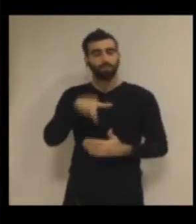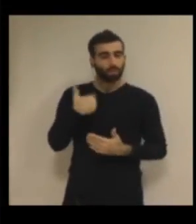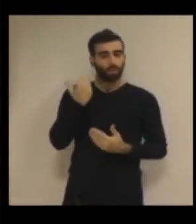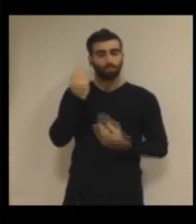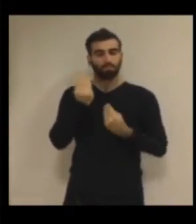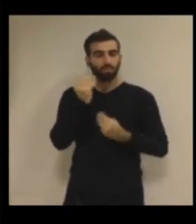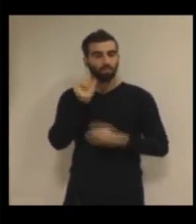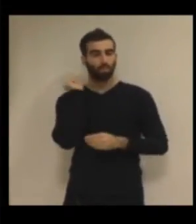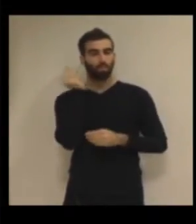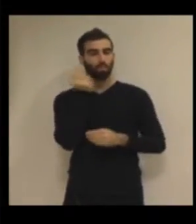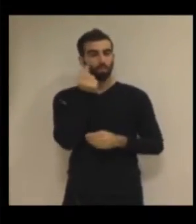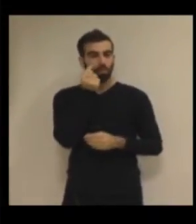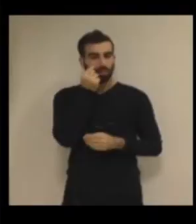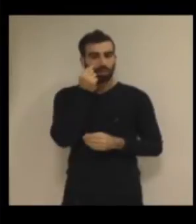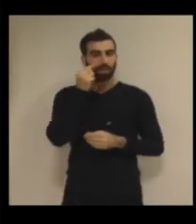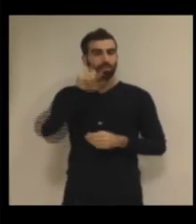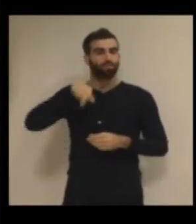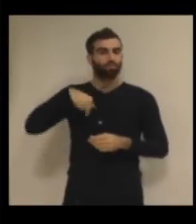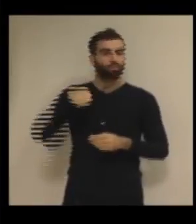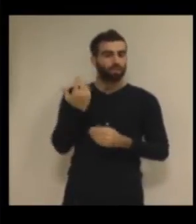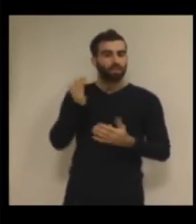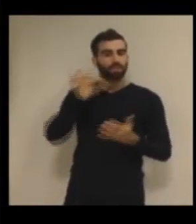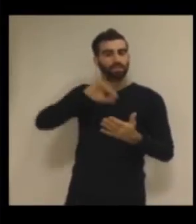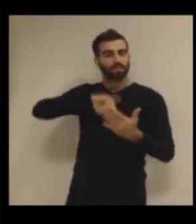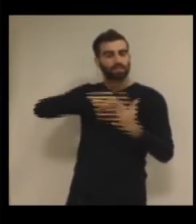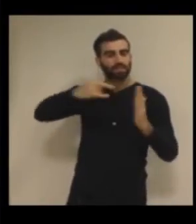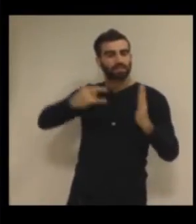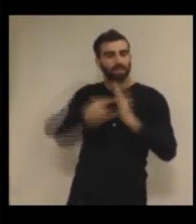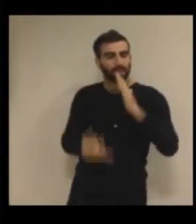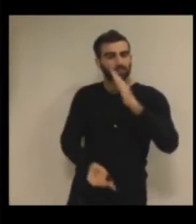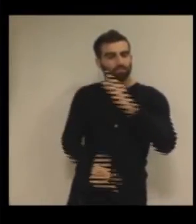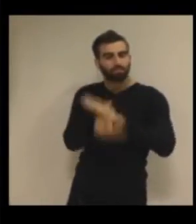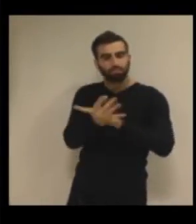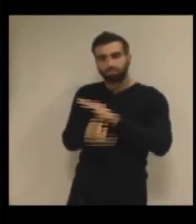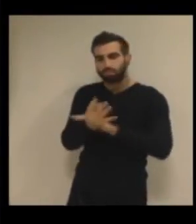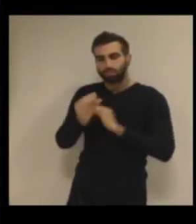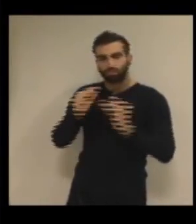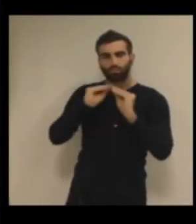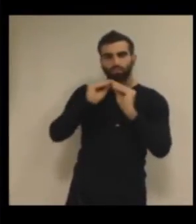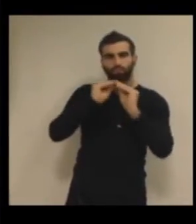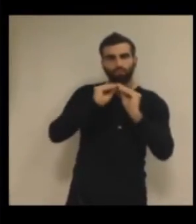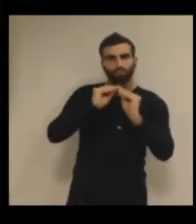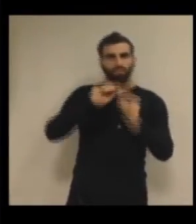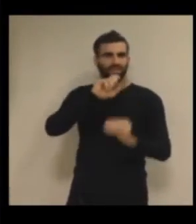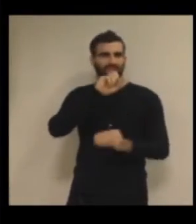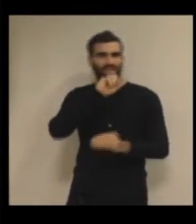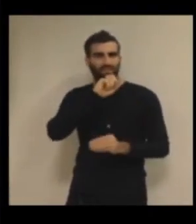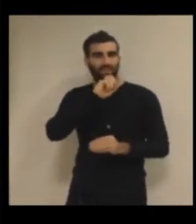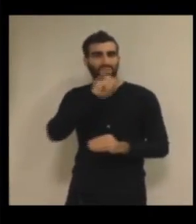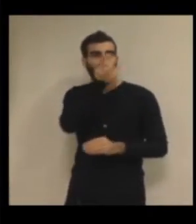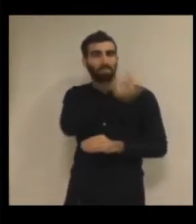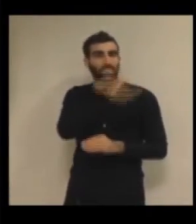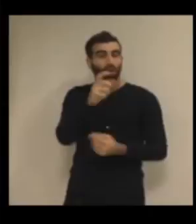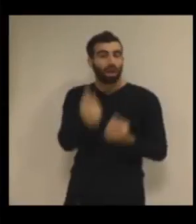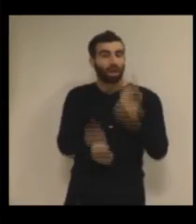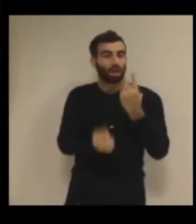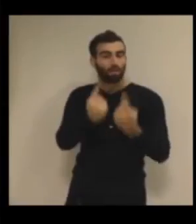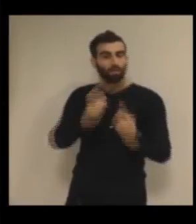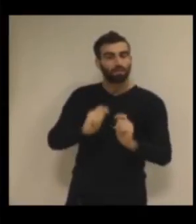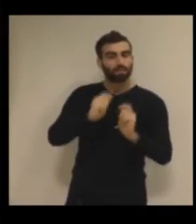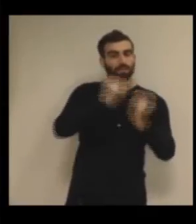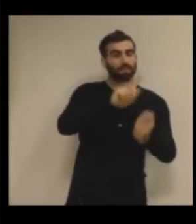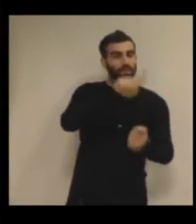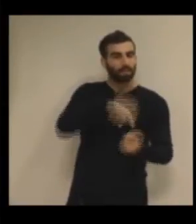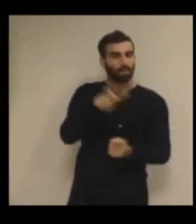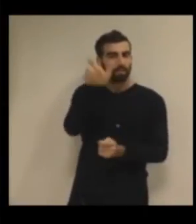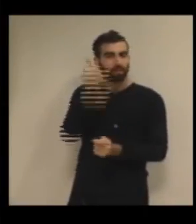das cuenta, mientras vas construyendo el sistema con toda su complejidad, que lo que haces para unas personas pues también puede ser útil para